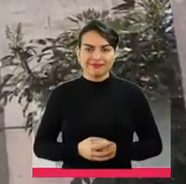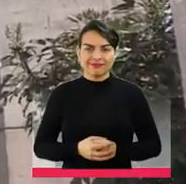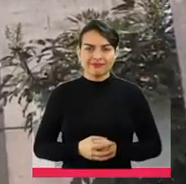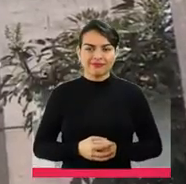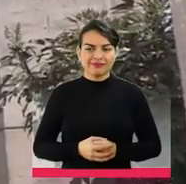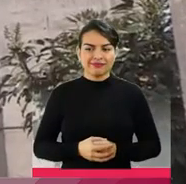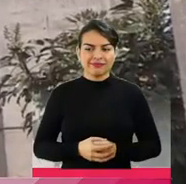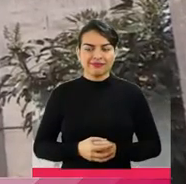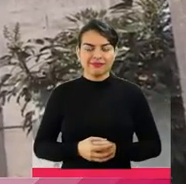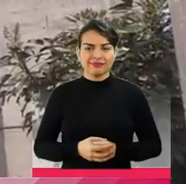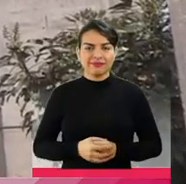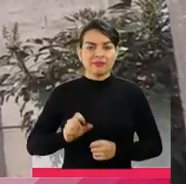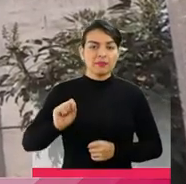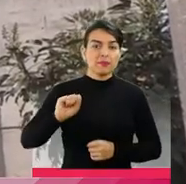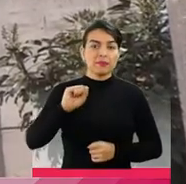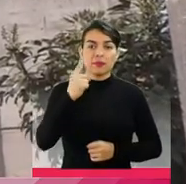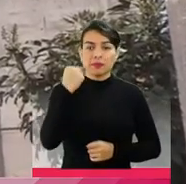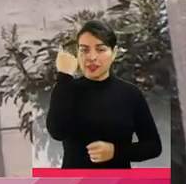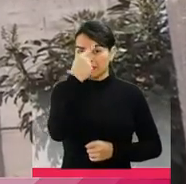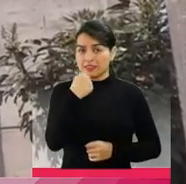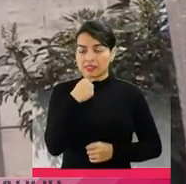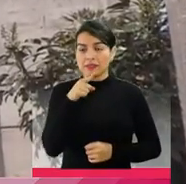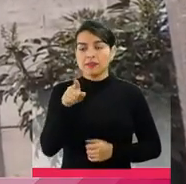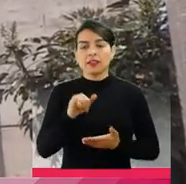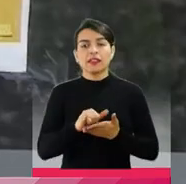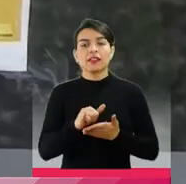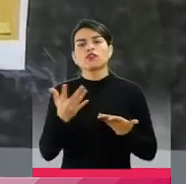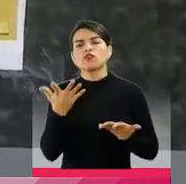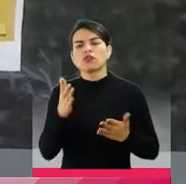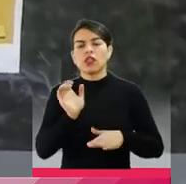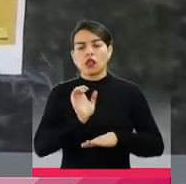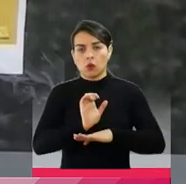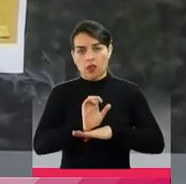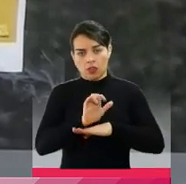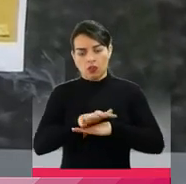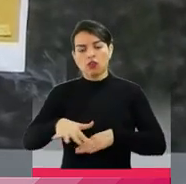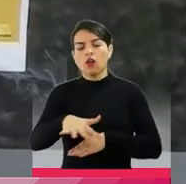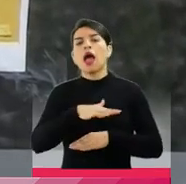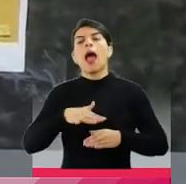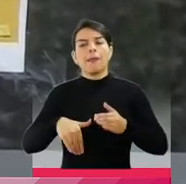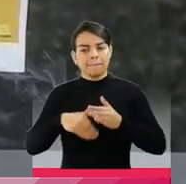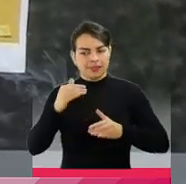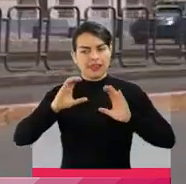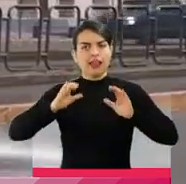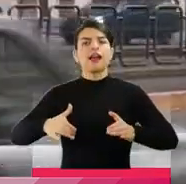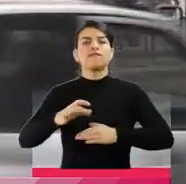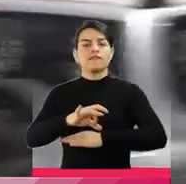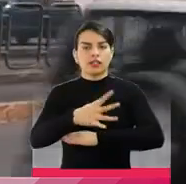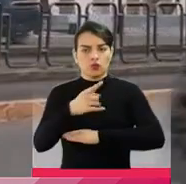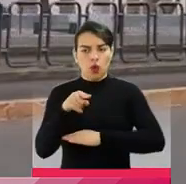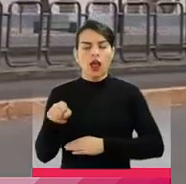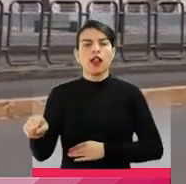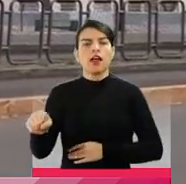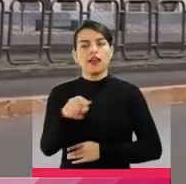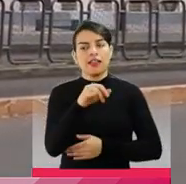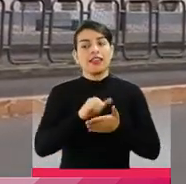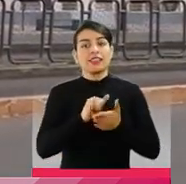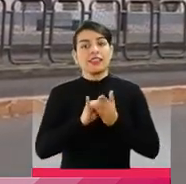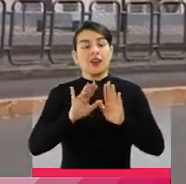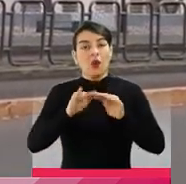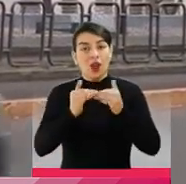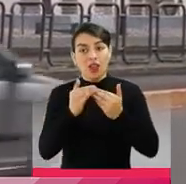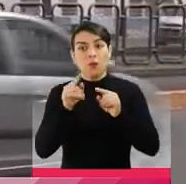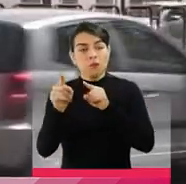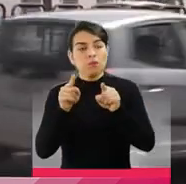Desde el 1 de septiembre, en la Sierra y Amazonía de Ecuador, iniciarán las clases virtuales. Los centros educativos tendrán la oportunidad de ofrecer